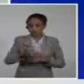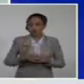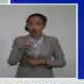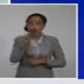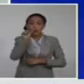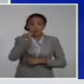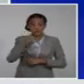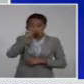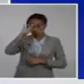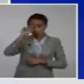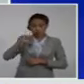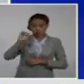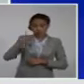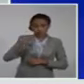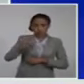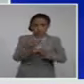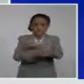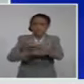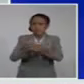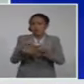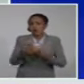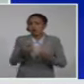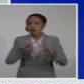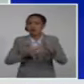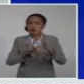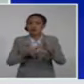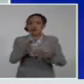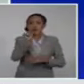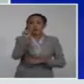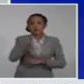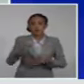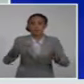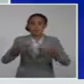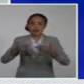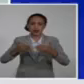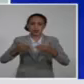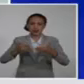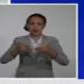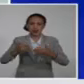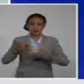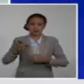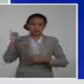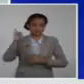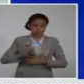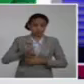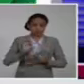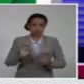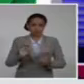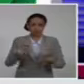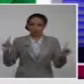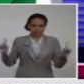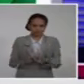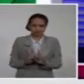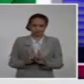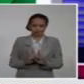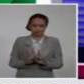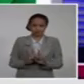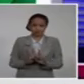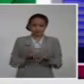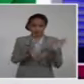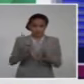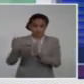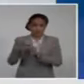cubano procedente de Rusia y 1 de Panamá. En resumen, por países, los 18